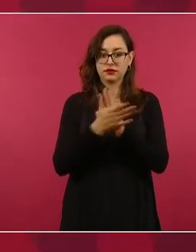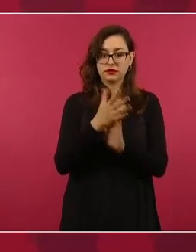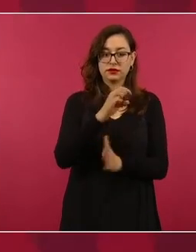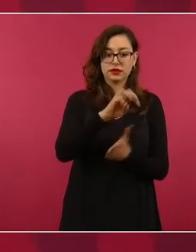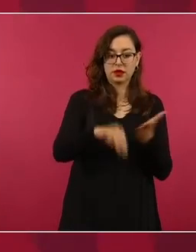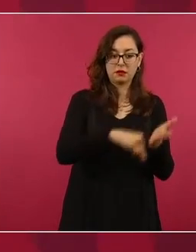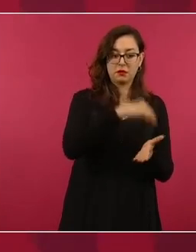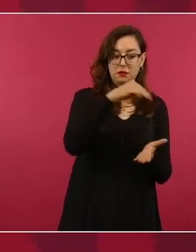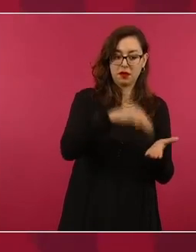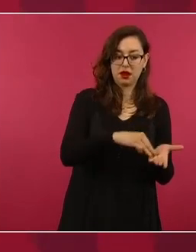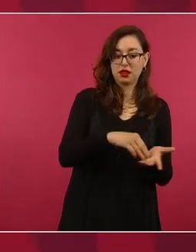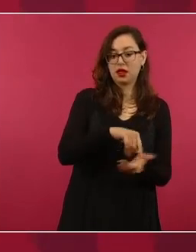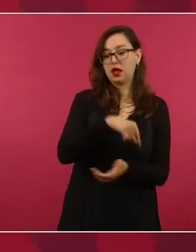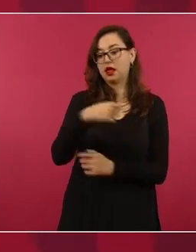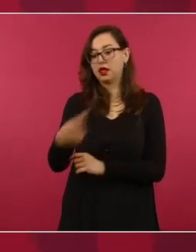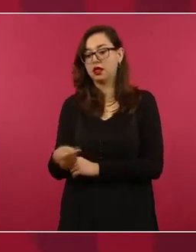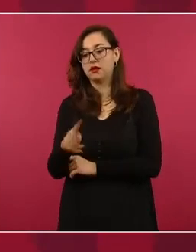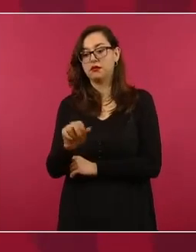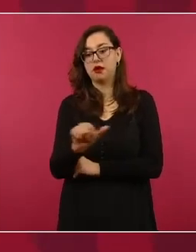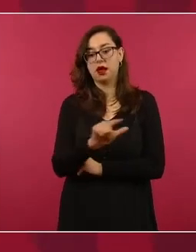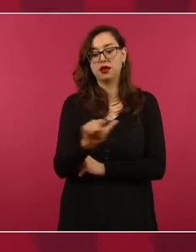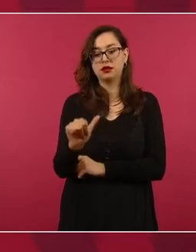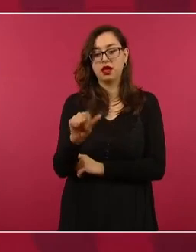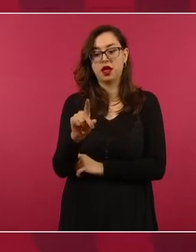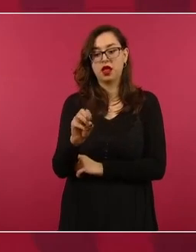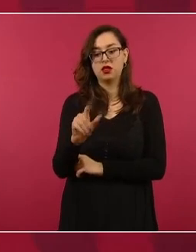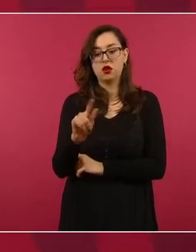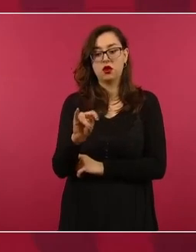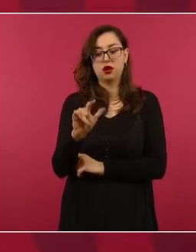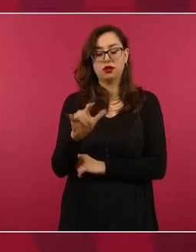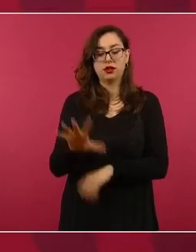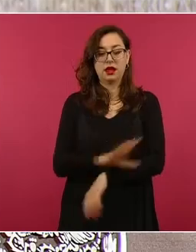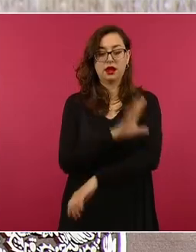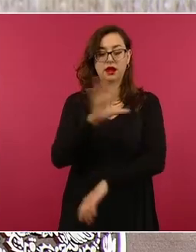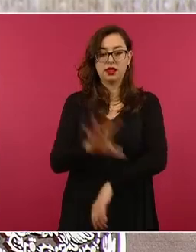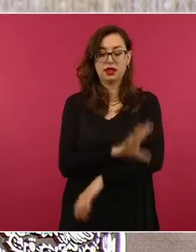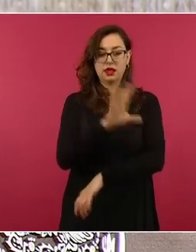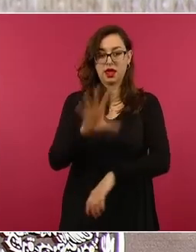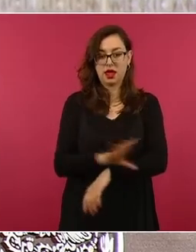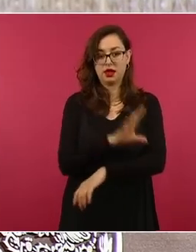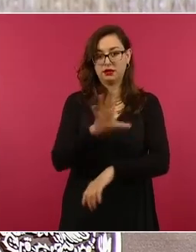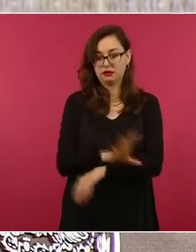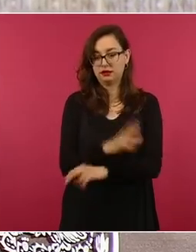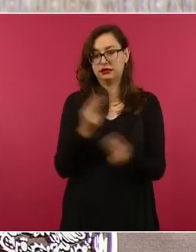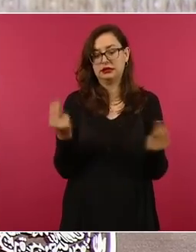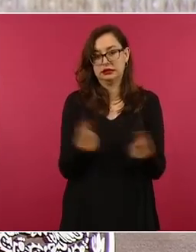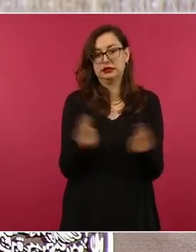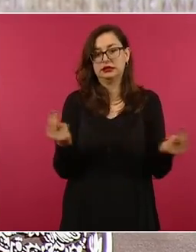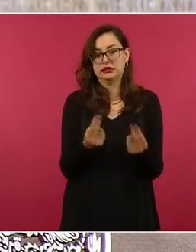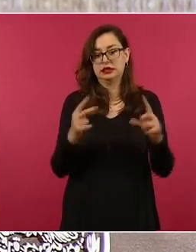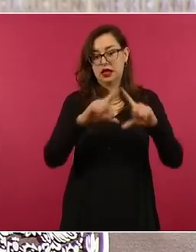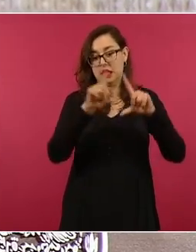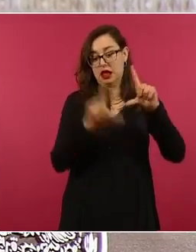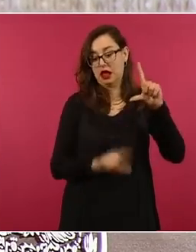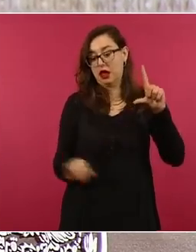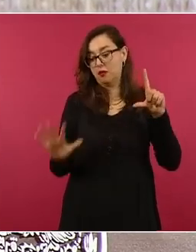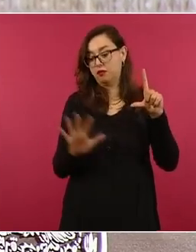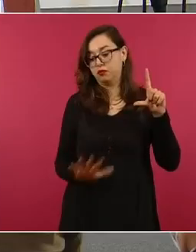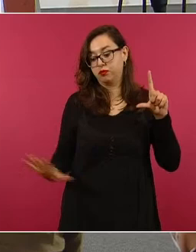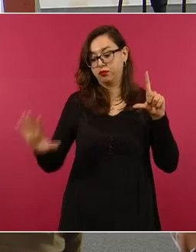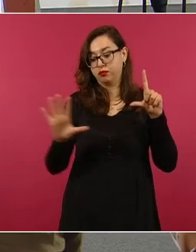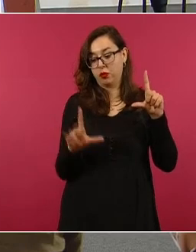Valladolid, para que no falte la energía eléctrica en la península de